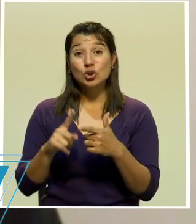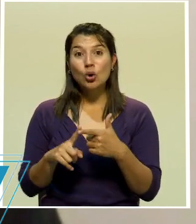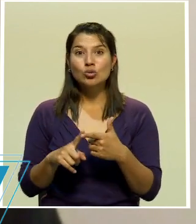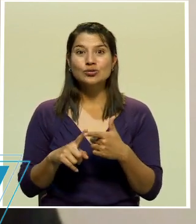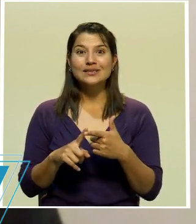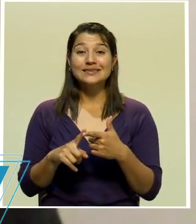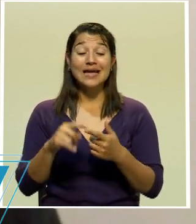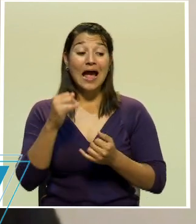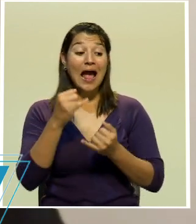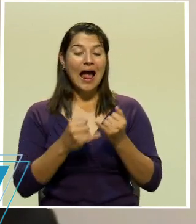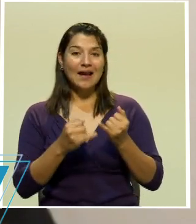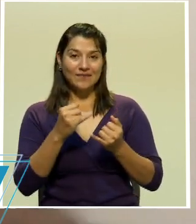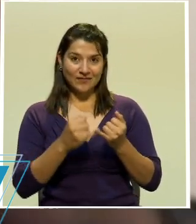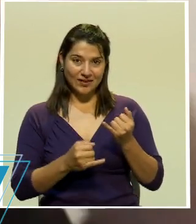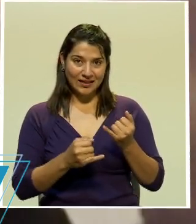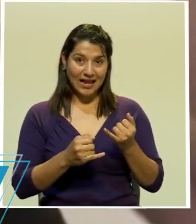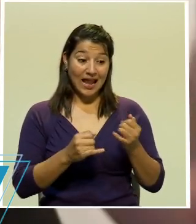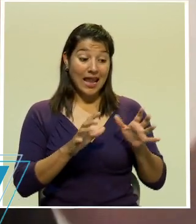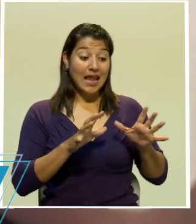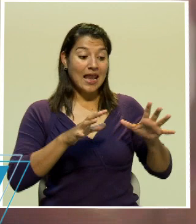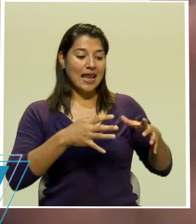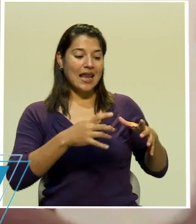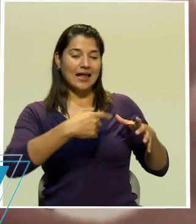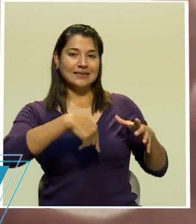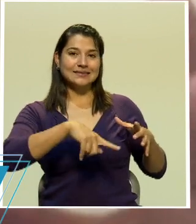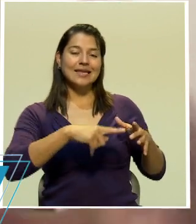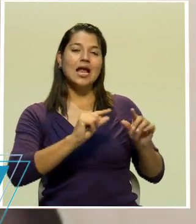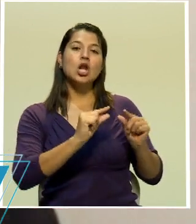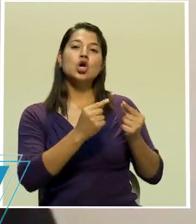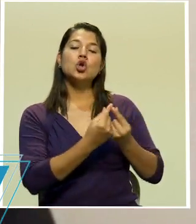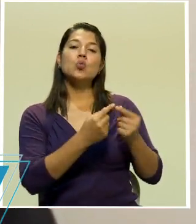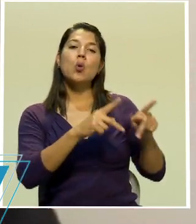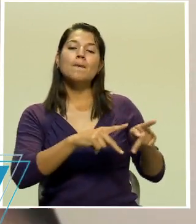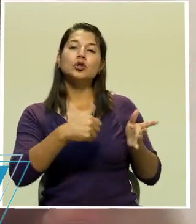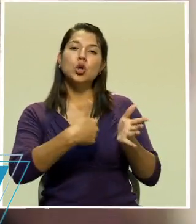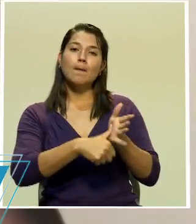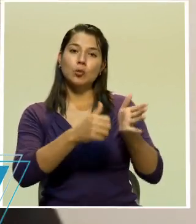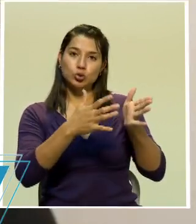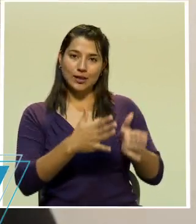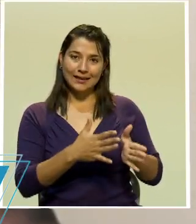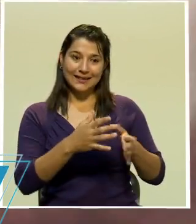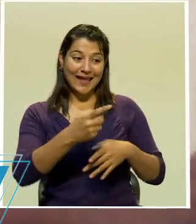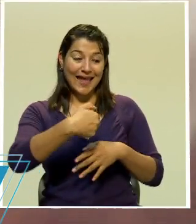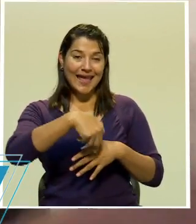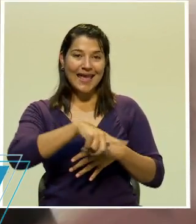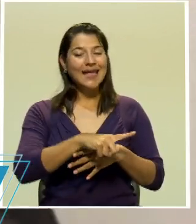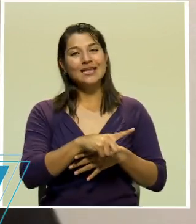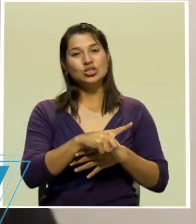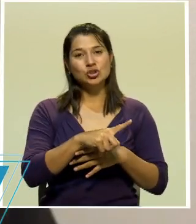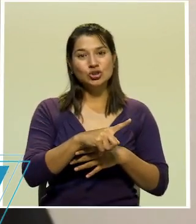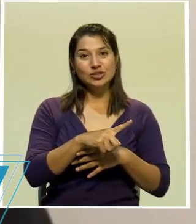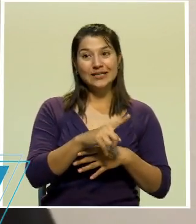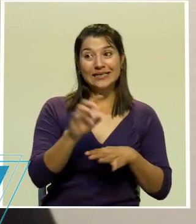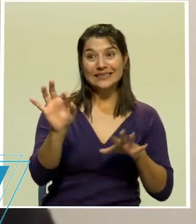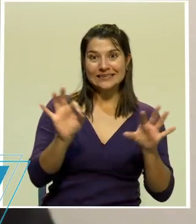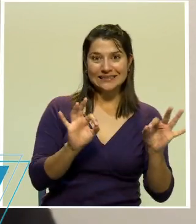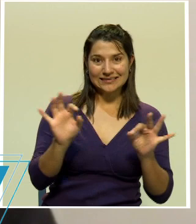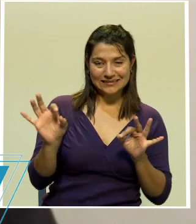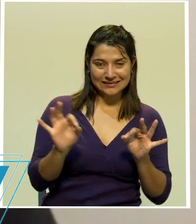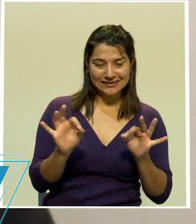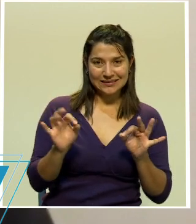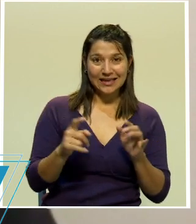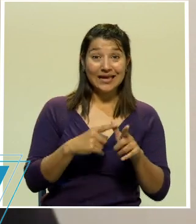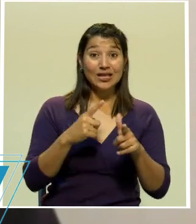va a terminar determinando, tras los cambios poblacionales en el censo, los distritos electorales del estado por los próximos 10 años. Y eso va a tener